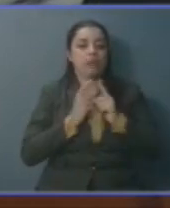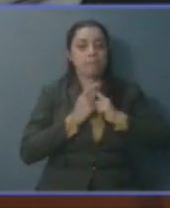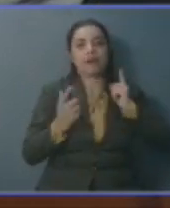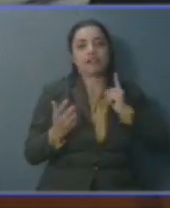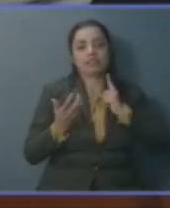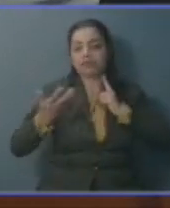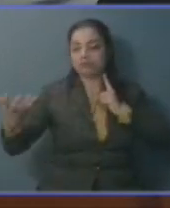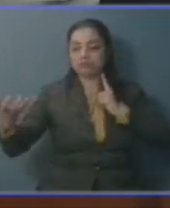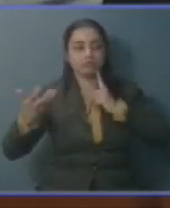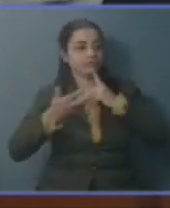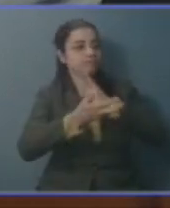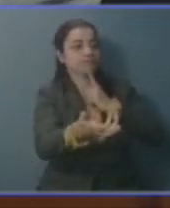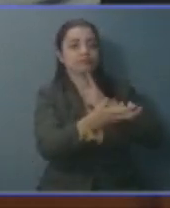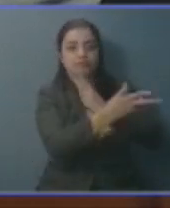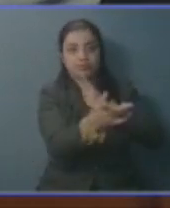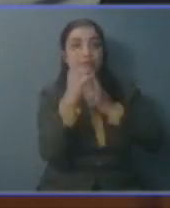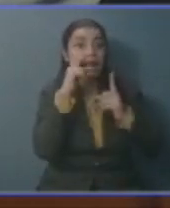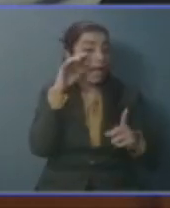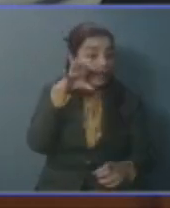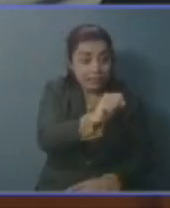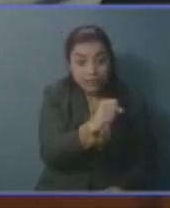identificarían primero esas personas